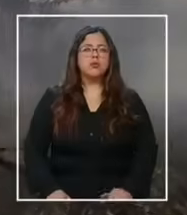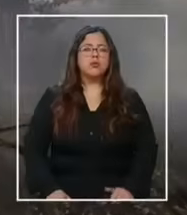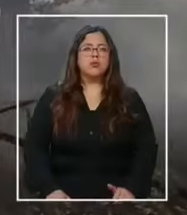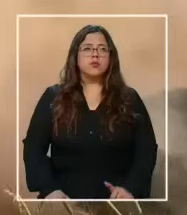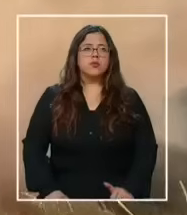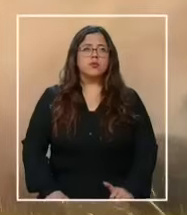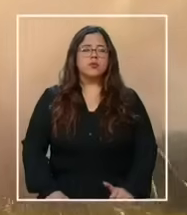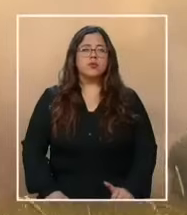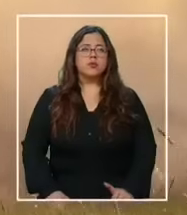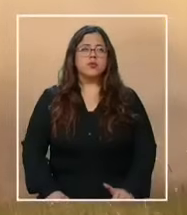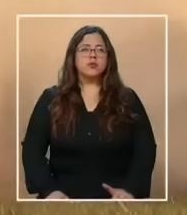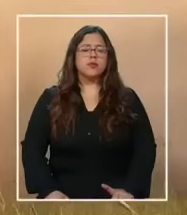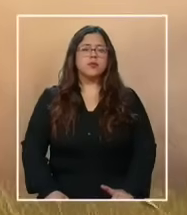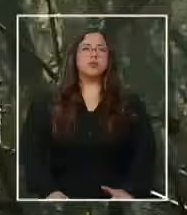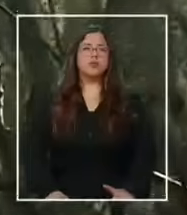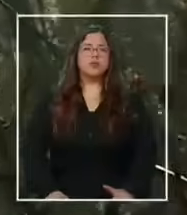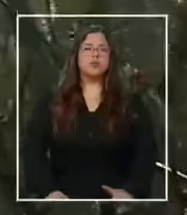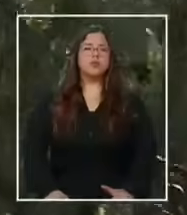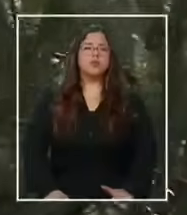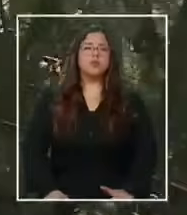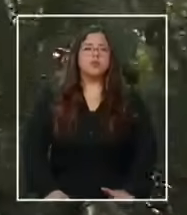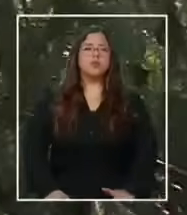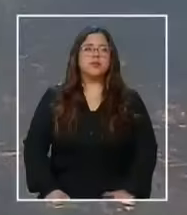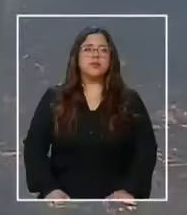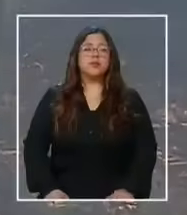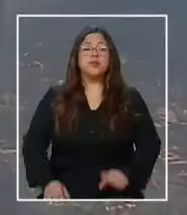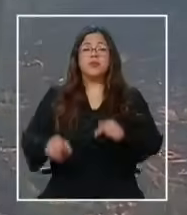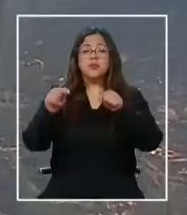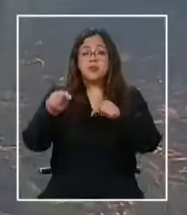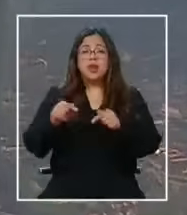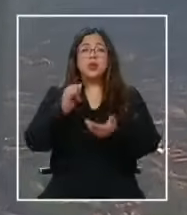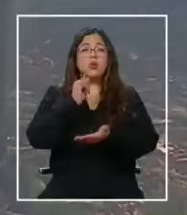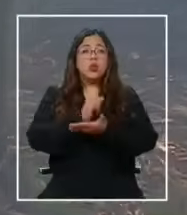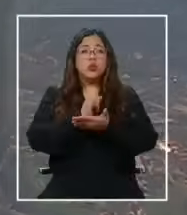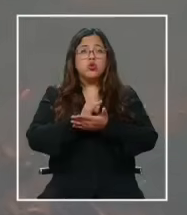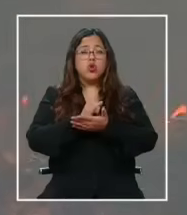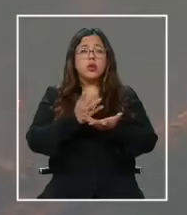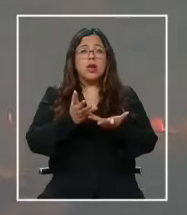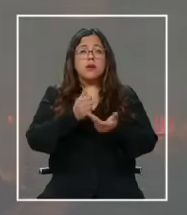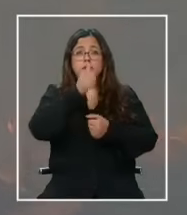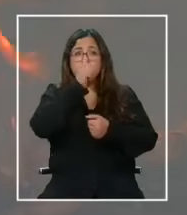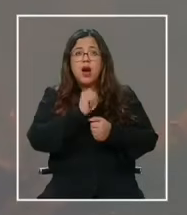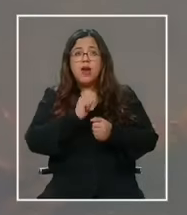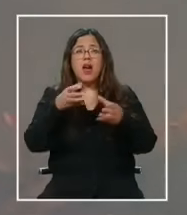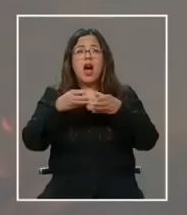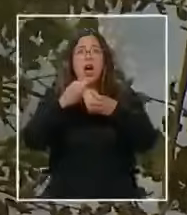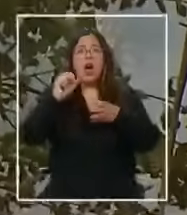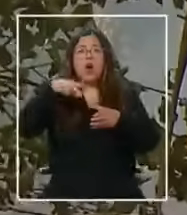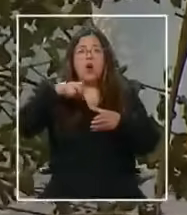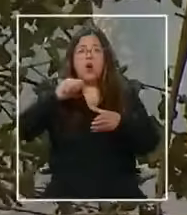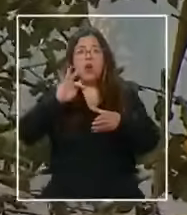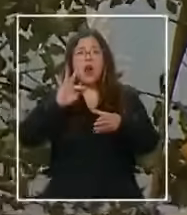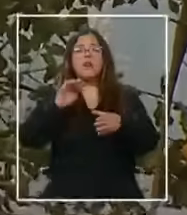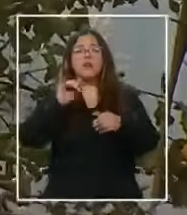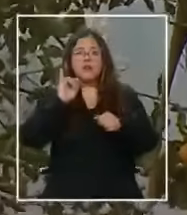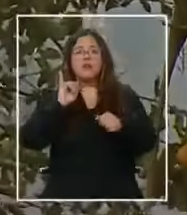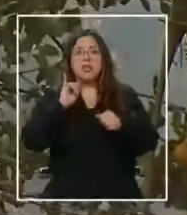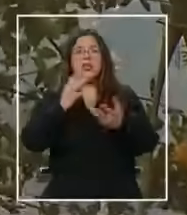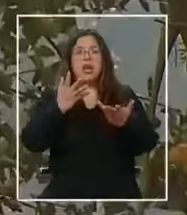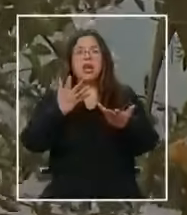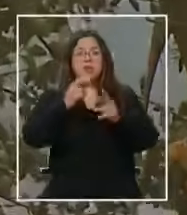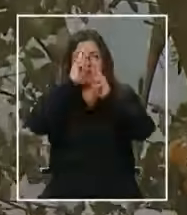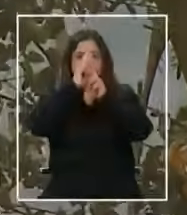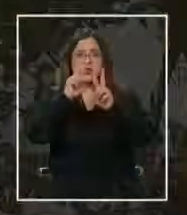adelante acá se pasó atrás a pesar de ser una entidad de derecho privado conaf se rige por el código del trabajo por lo que las